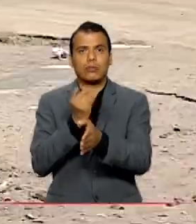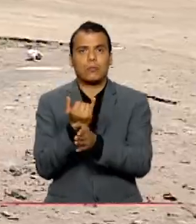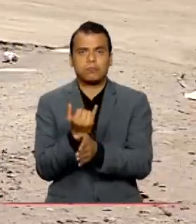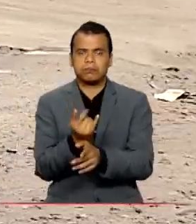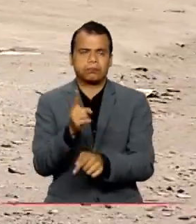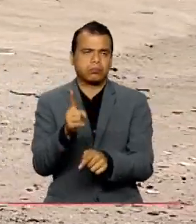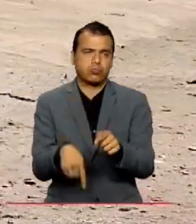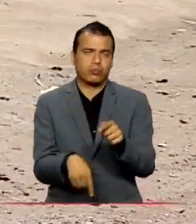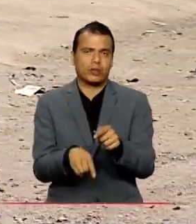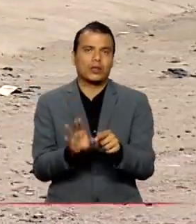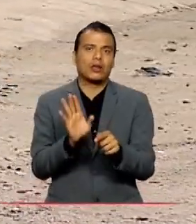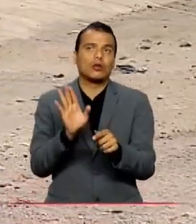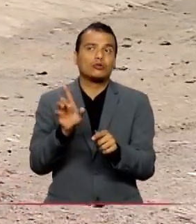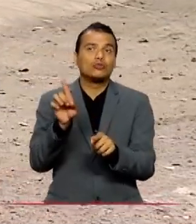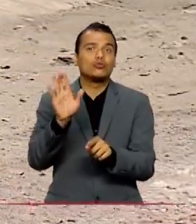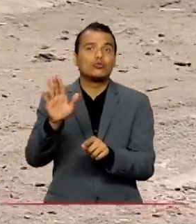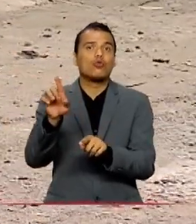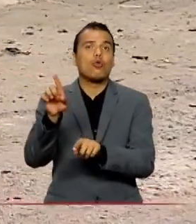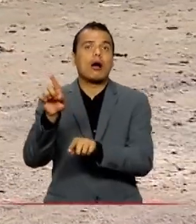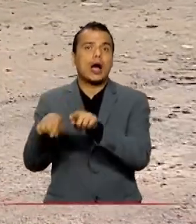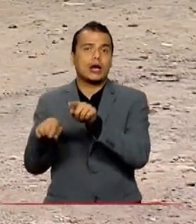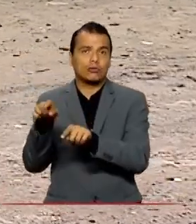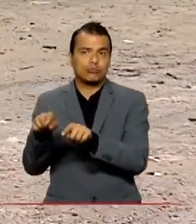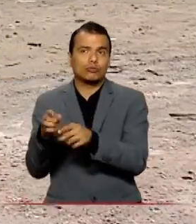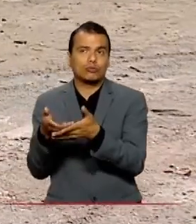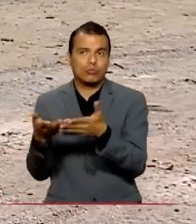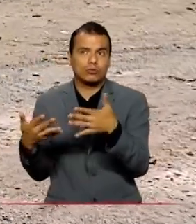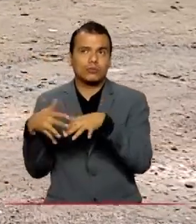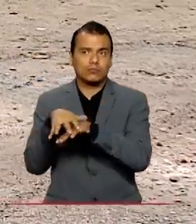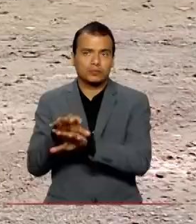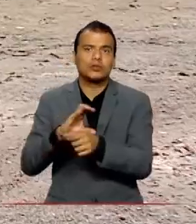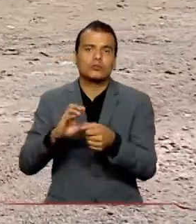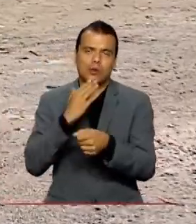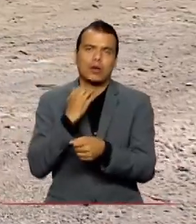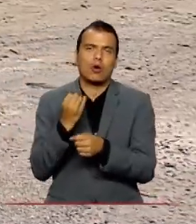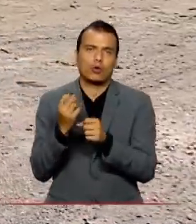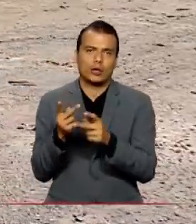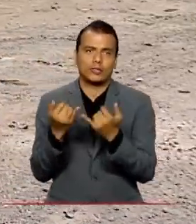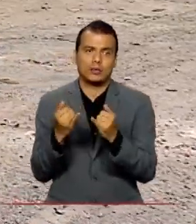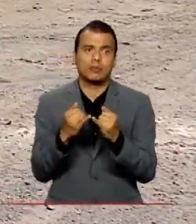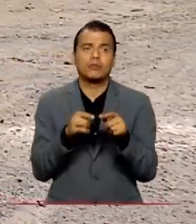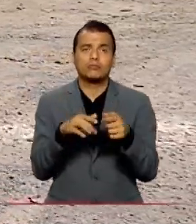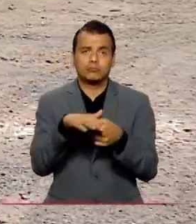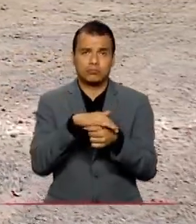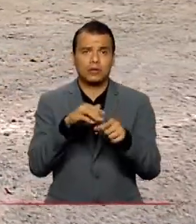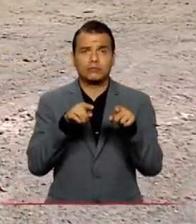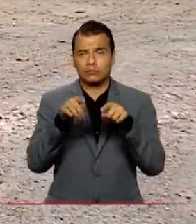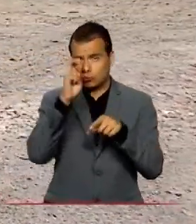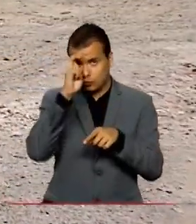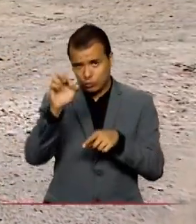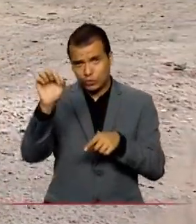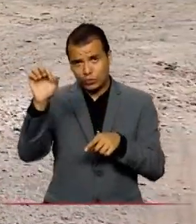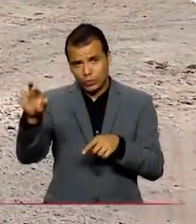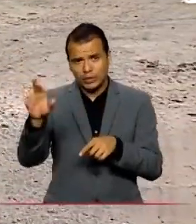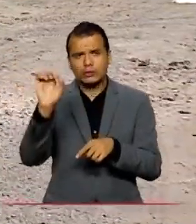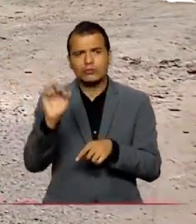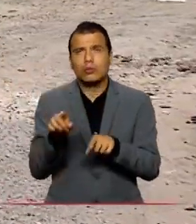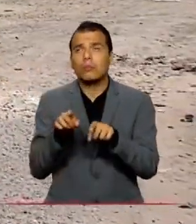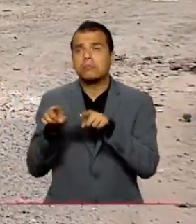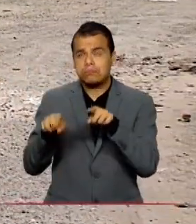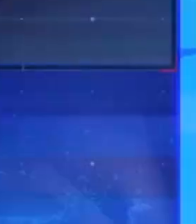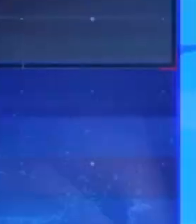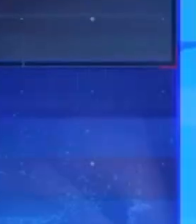movilidad, salvo los previstos dentro del conjunto del mobiliario urbano. El problema se ha detectado en varios barrios del norte, del oriente y parte del sur